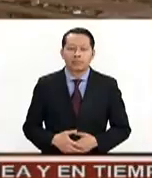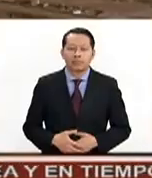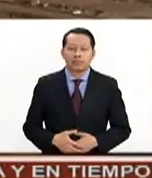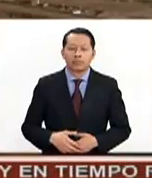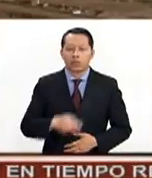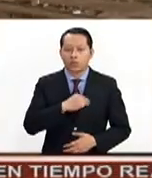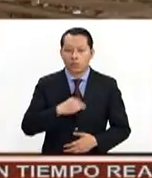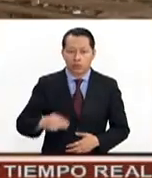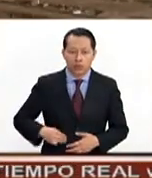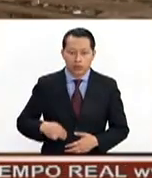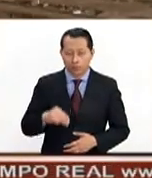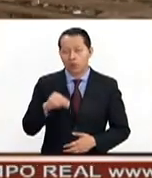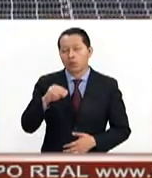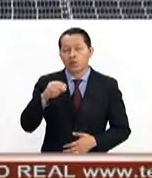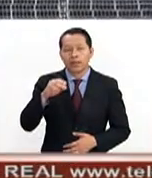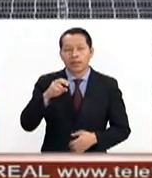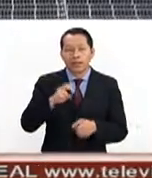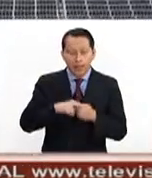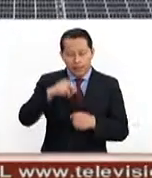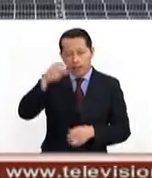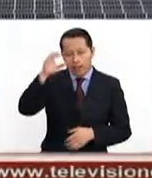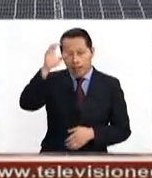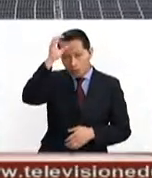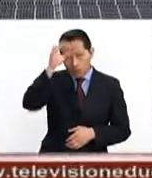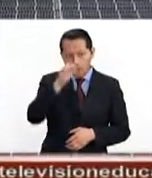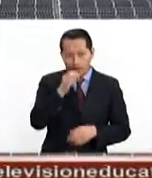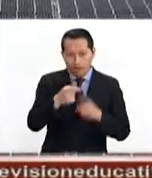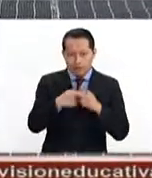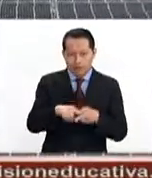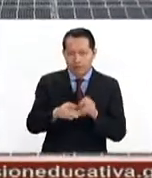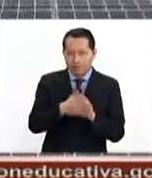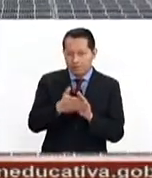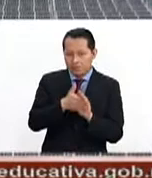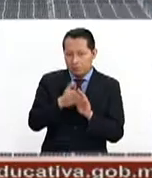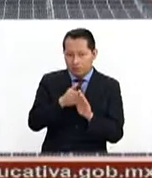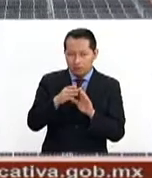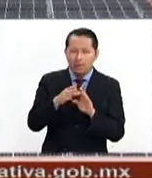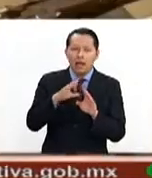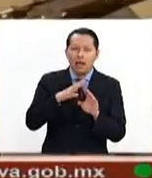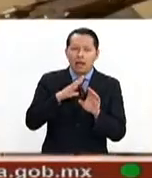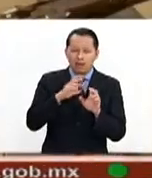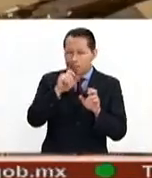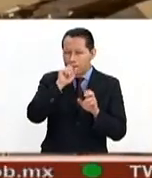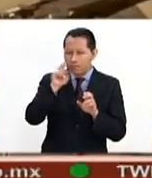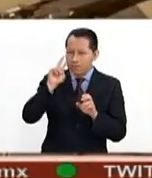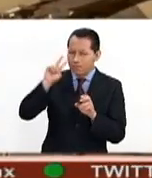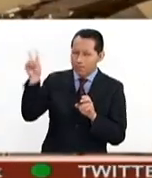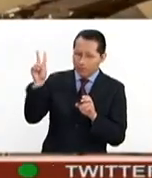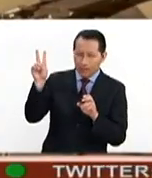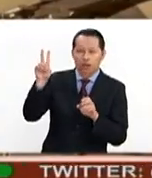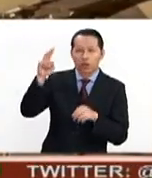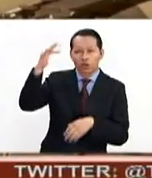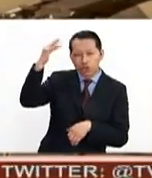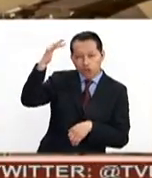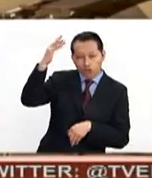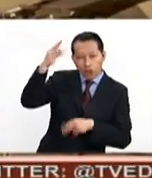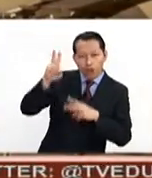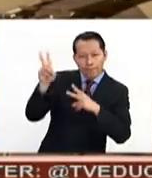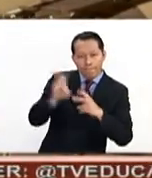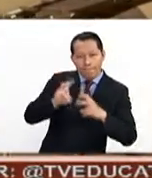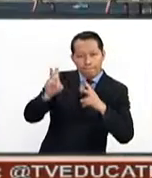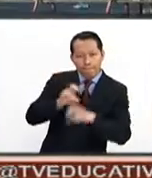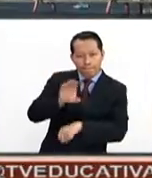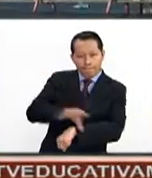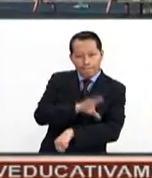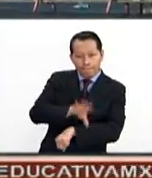En el municipio de Viesca, Coahuila, iniciaron las obras de construcción de la planta de energía solar fotovoltaica Villanueva, que generará más de